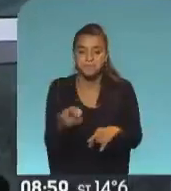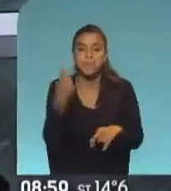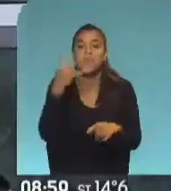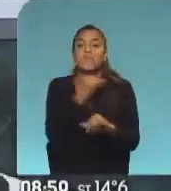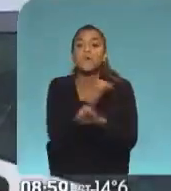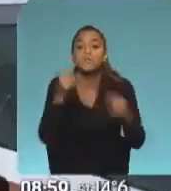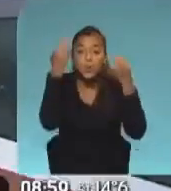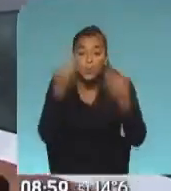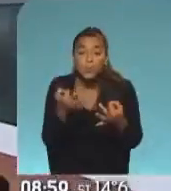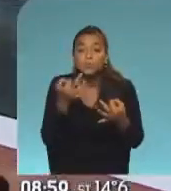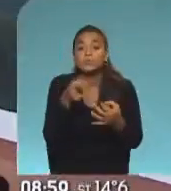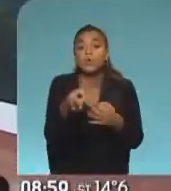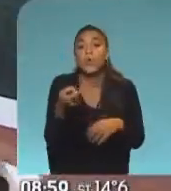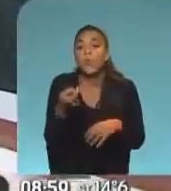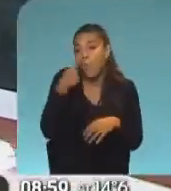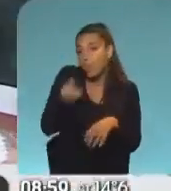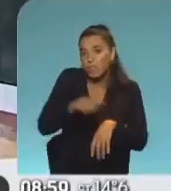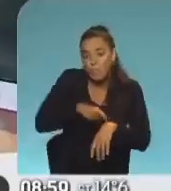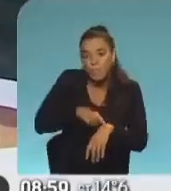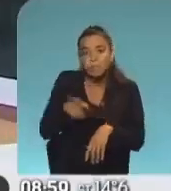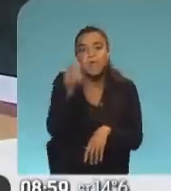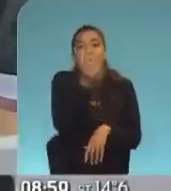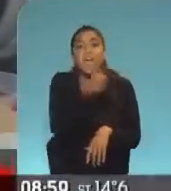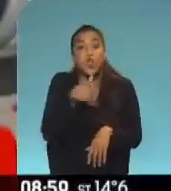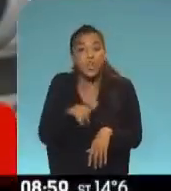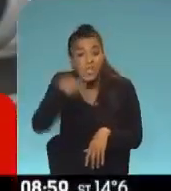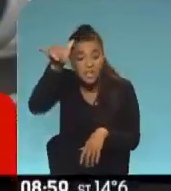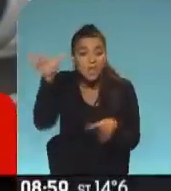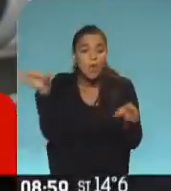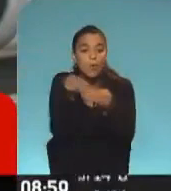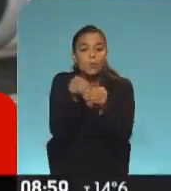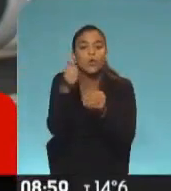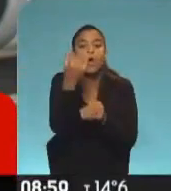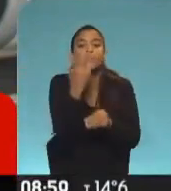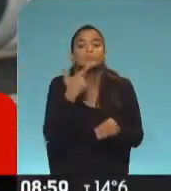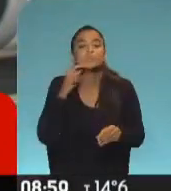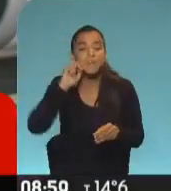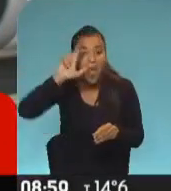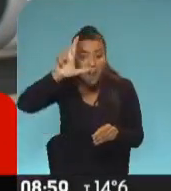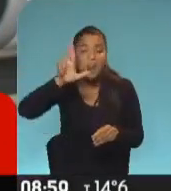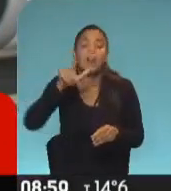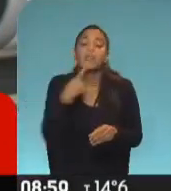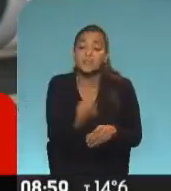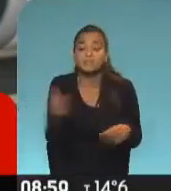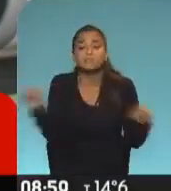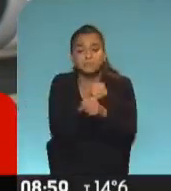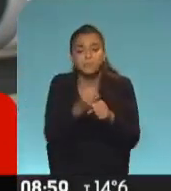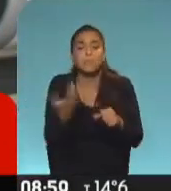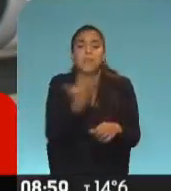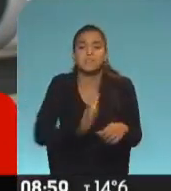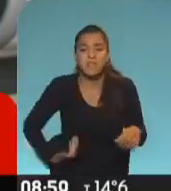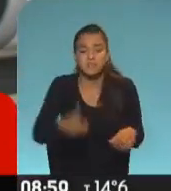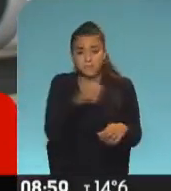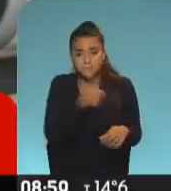información justamente último momento así es porque aerolíneas argentinas- se fusiona con austral lo confirmó el presidente de aerolíneas argentinas